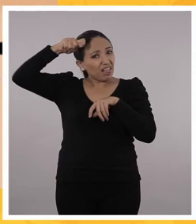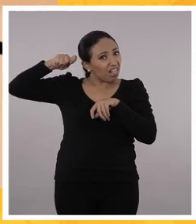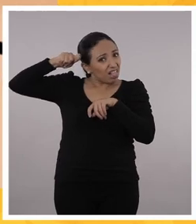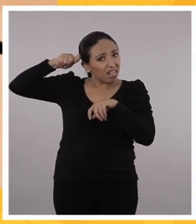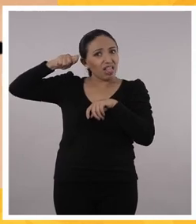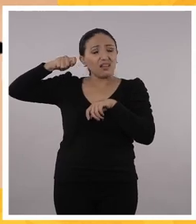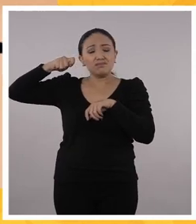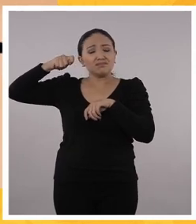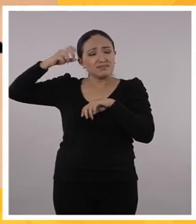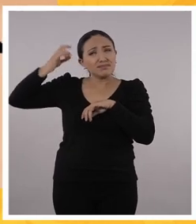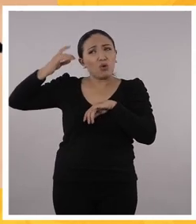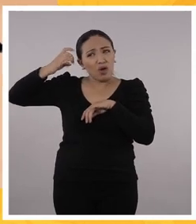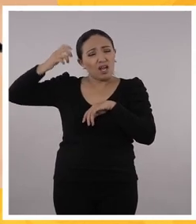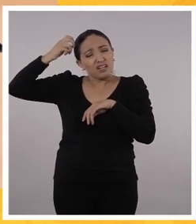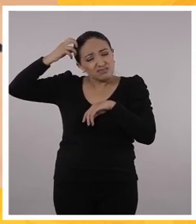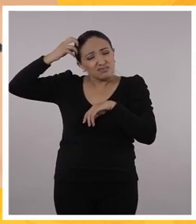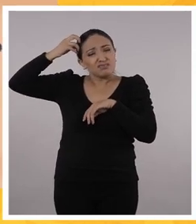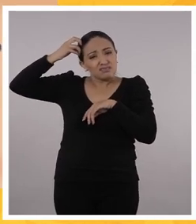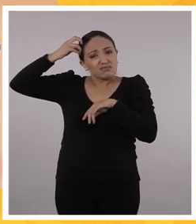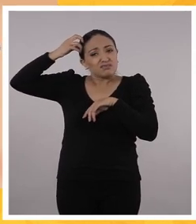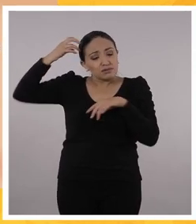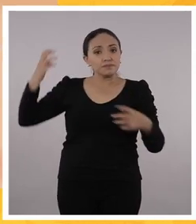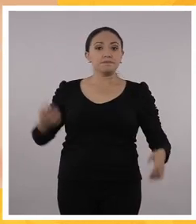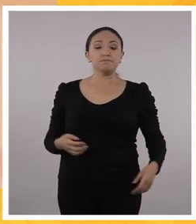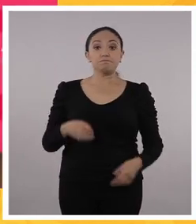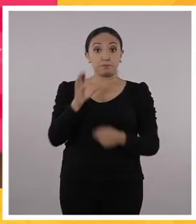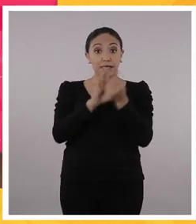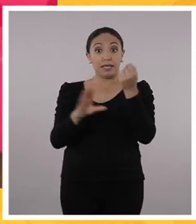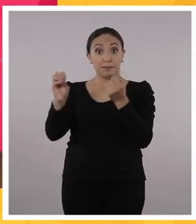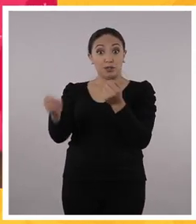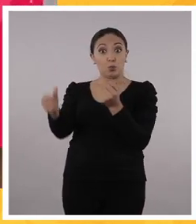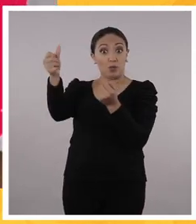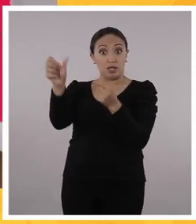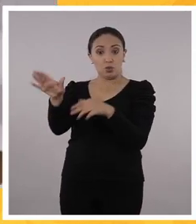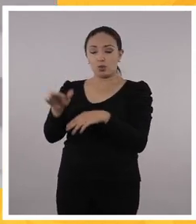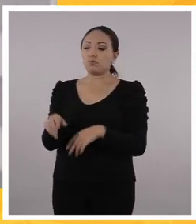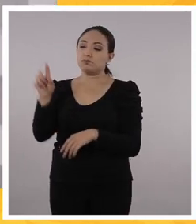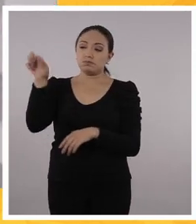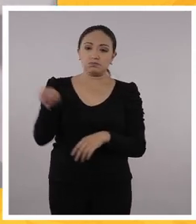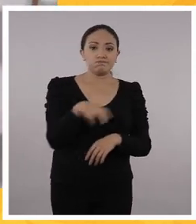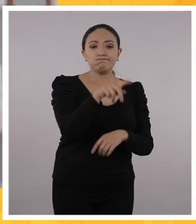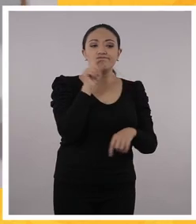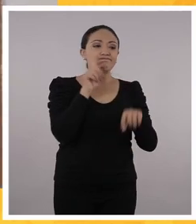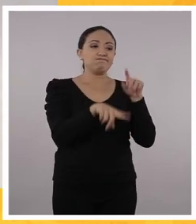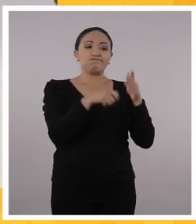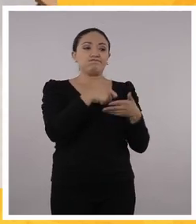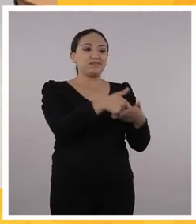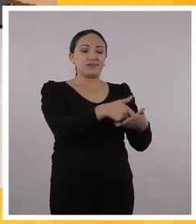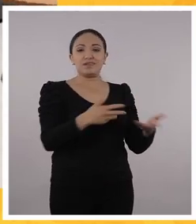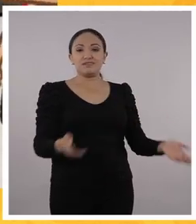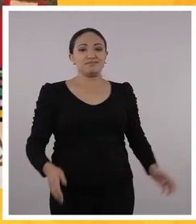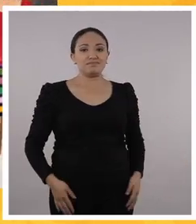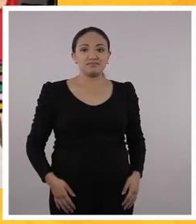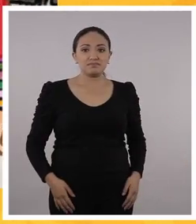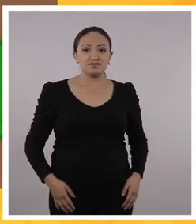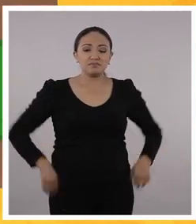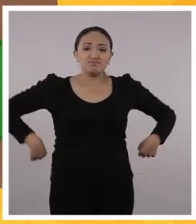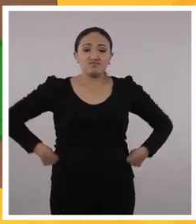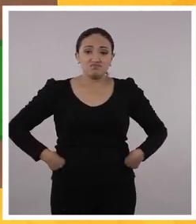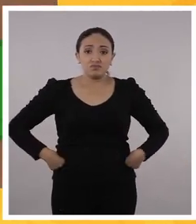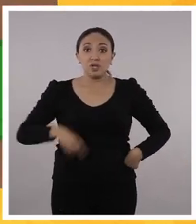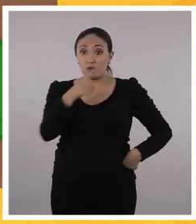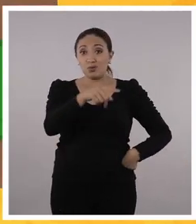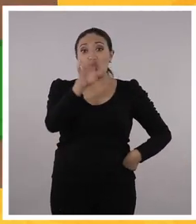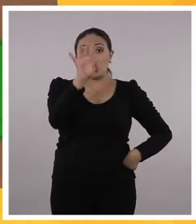quedó atascado y le dolía mucho. Sayama, el hermano mayor de Pechi, tampoco podía ayudarla. En ese momento